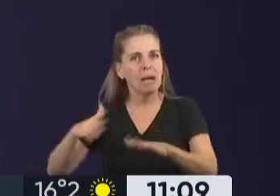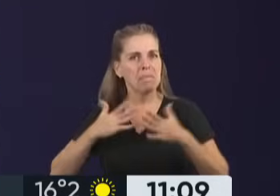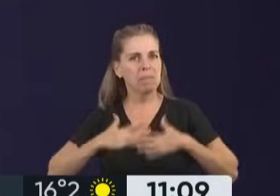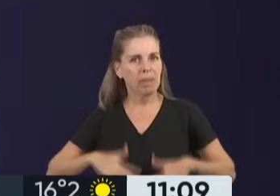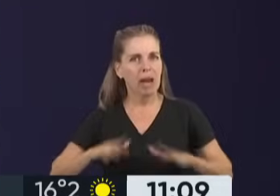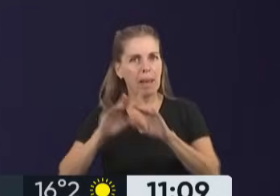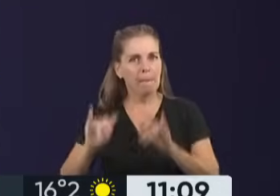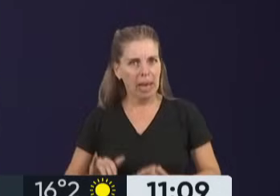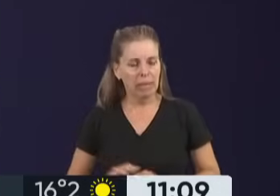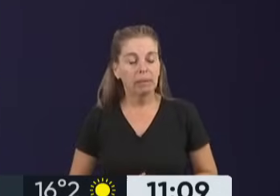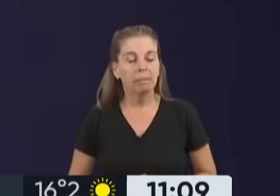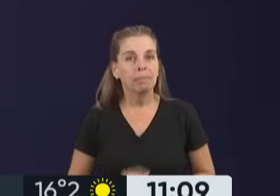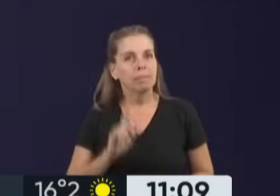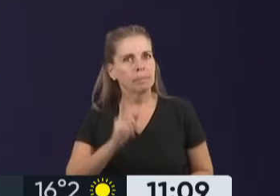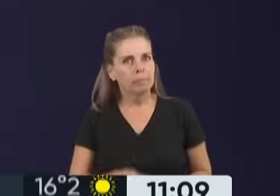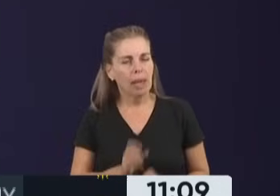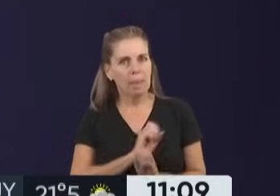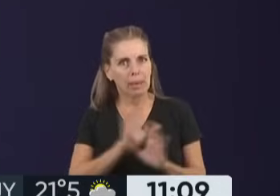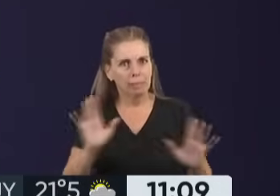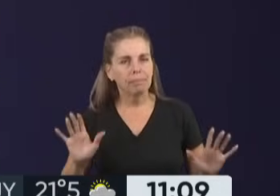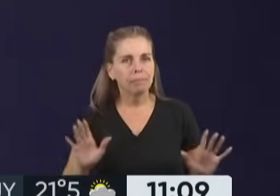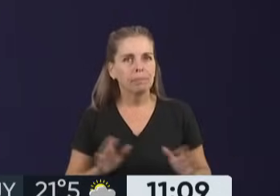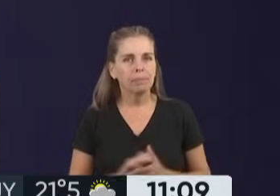resto, vale la aclaración,